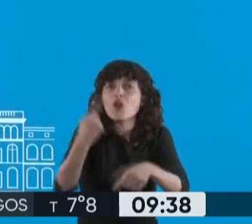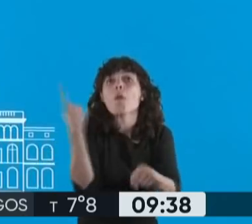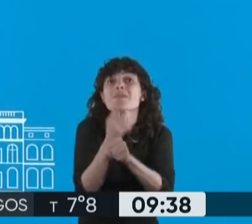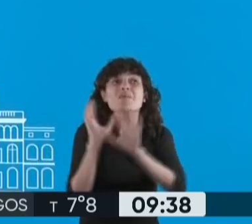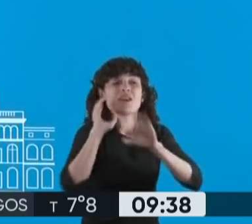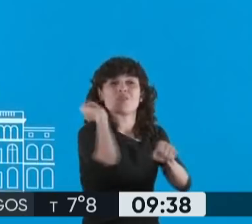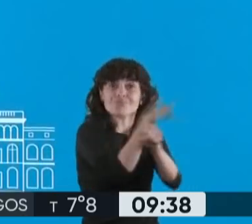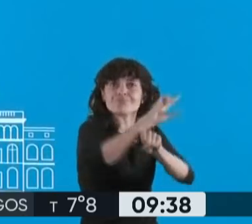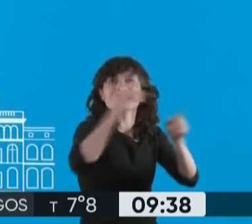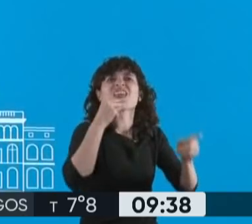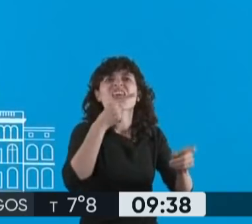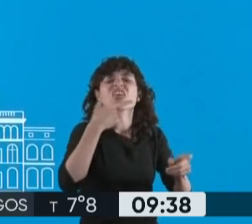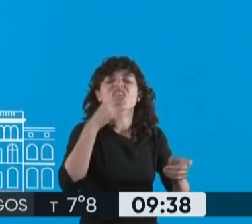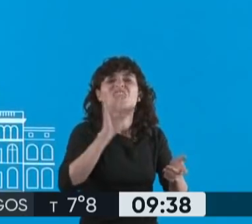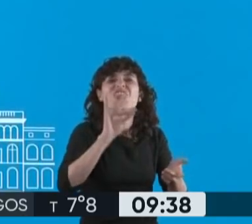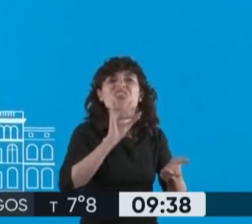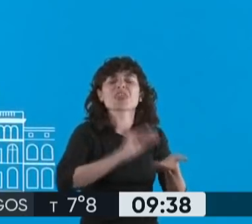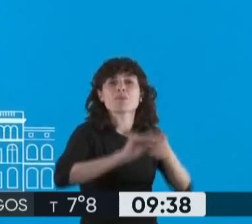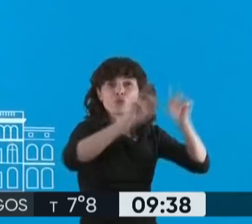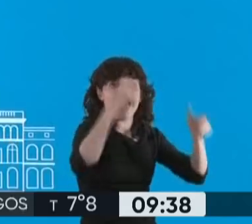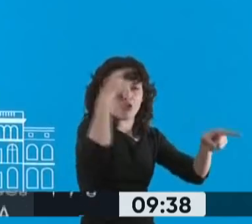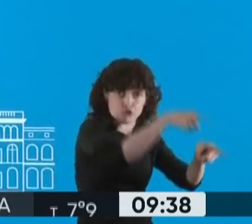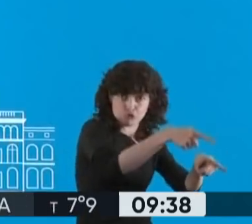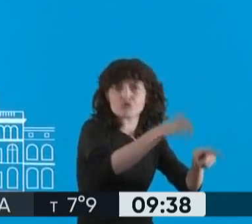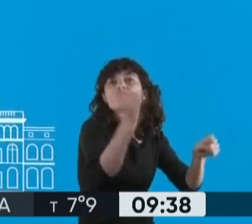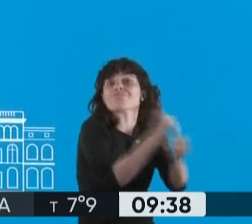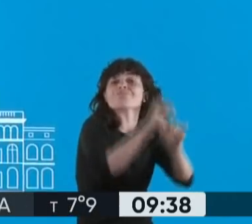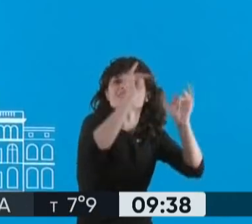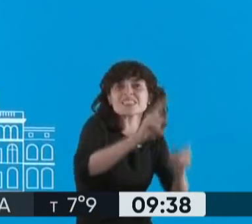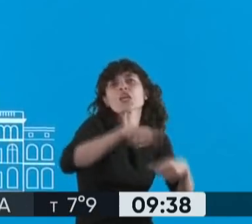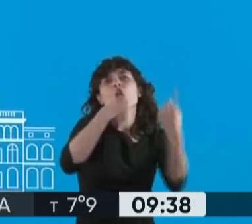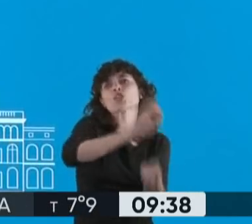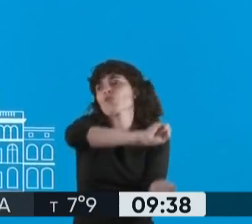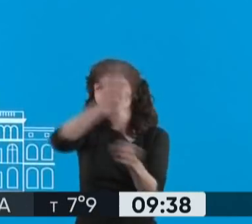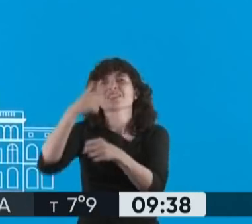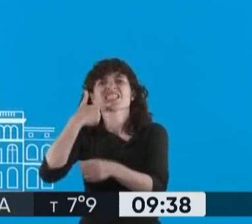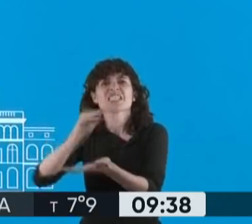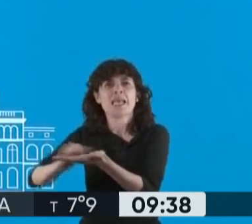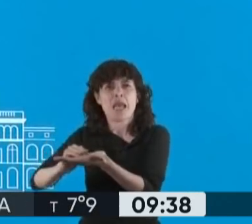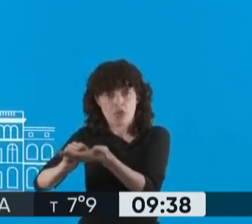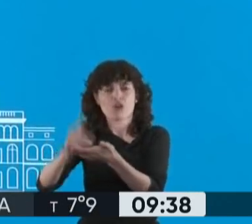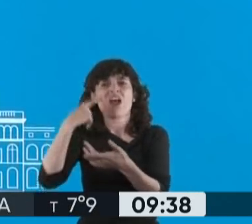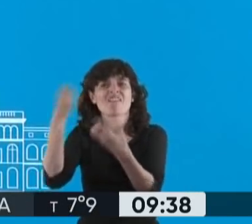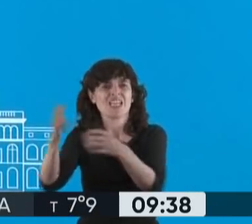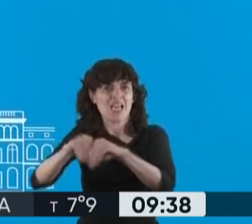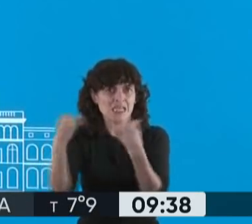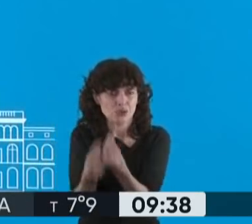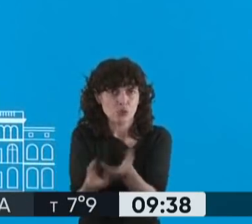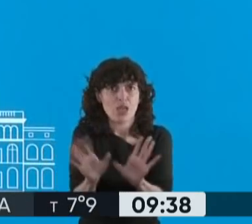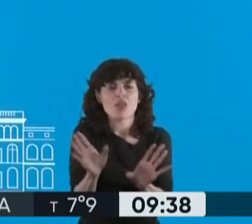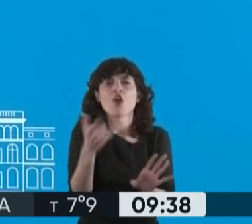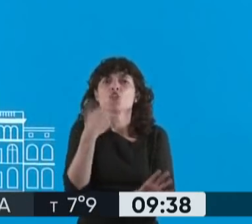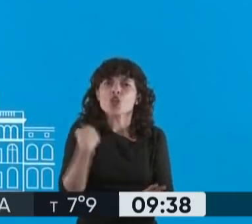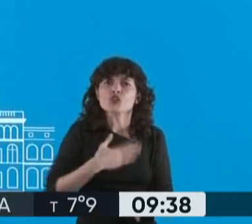ahí empezaremos a preocuparnos por el Senado, pero la verdad es que esperamos que con el nivel de acuerdo y de consenso que han demostrado las fuerzas políticas y que de hecho